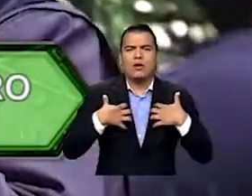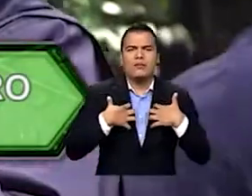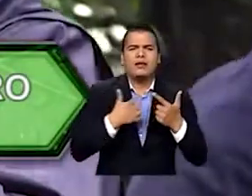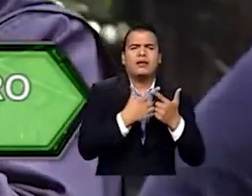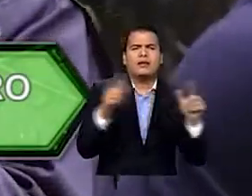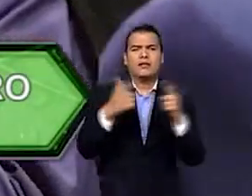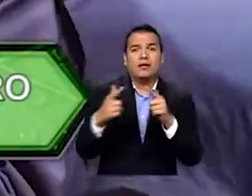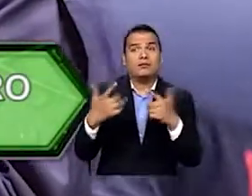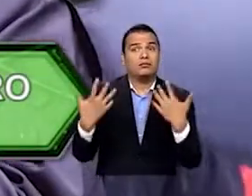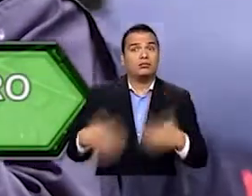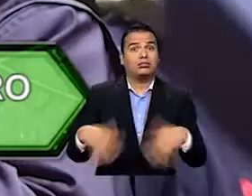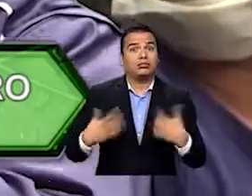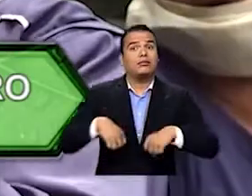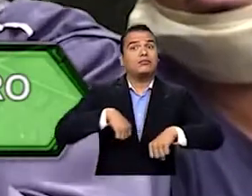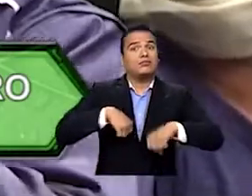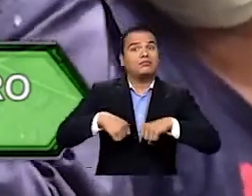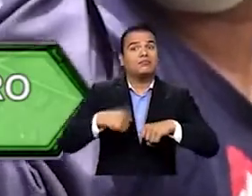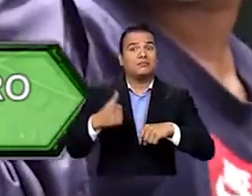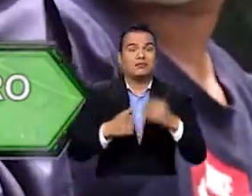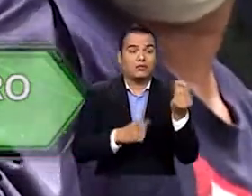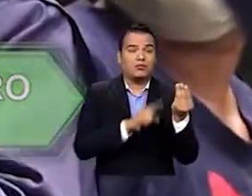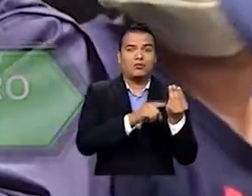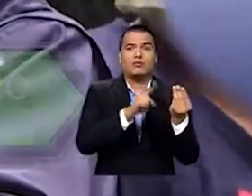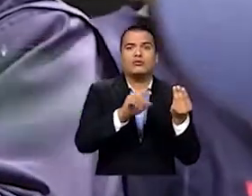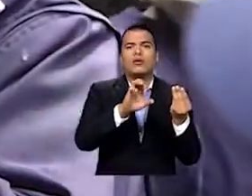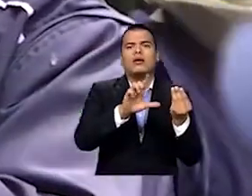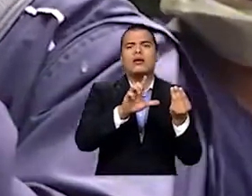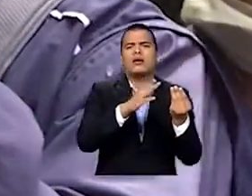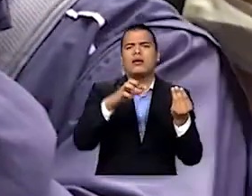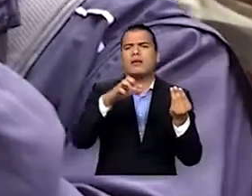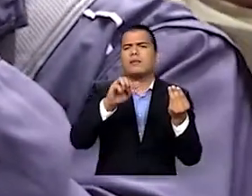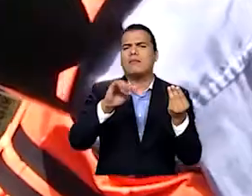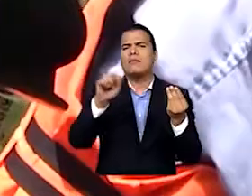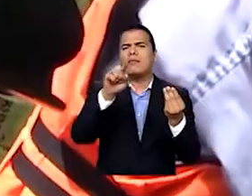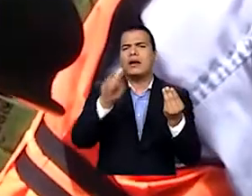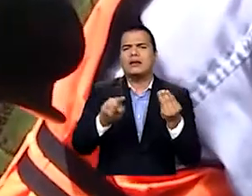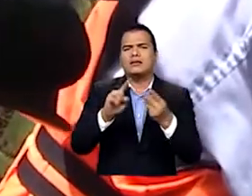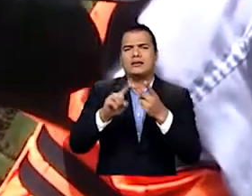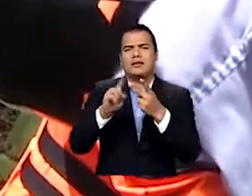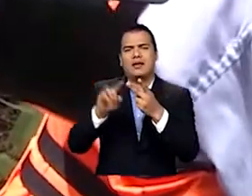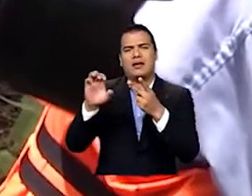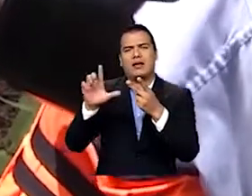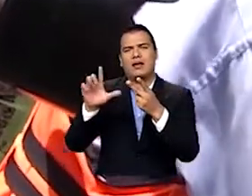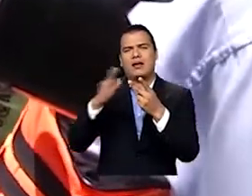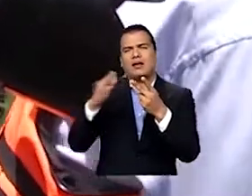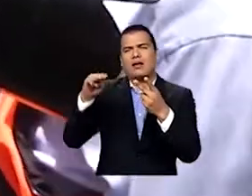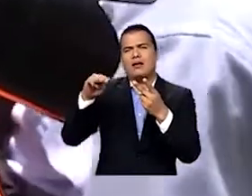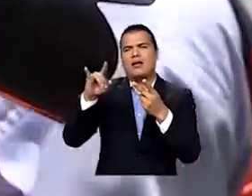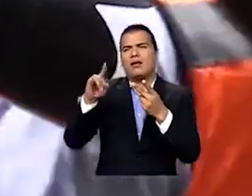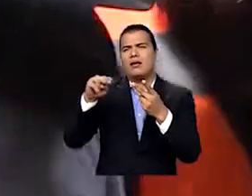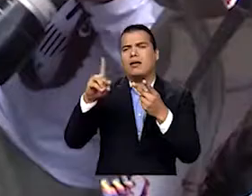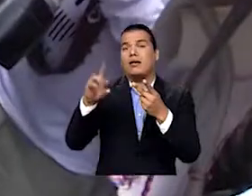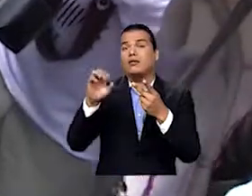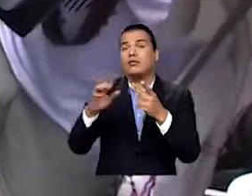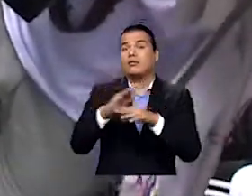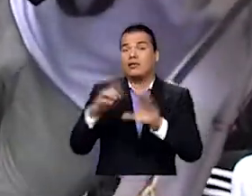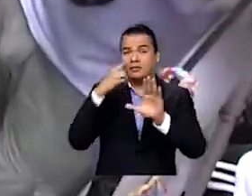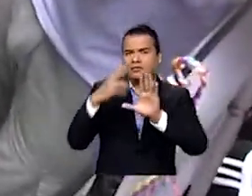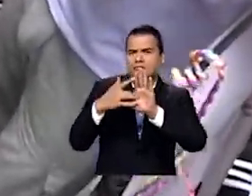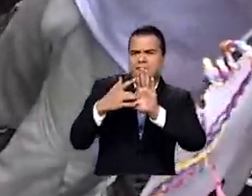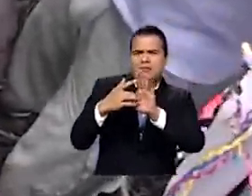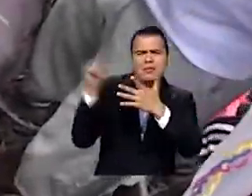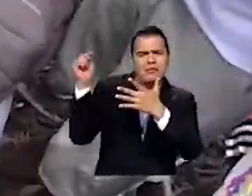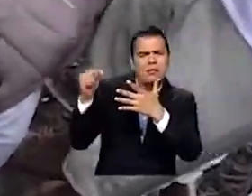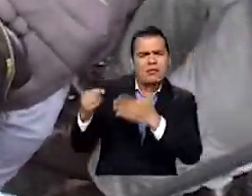más reconocidos en la región, el país y el mundo, nos acompañó para poder dejar en la retina y memoria de personas como usted los